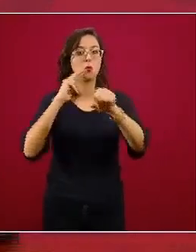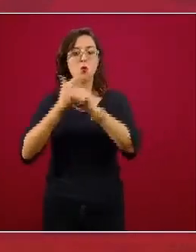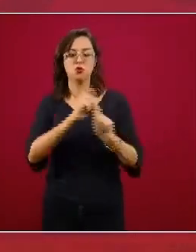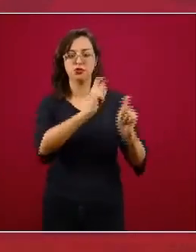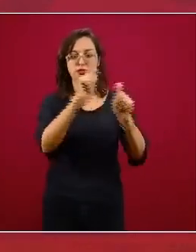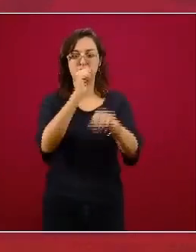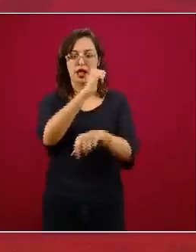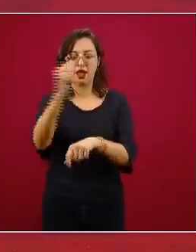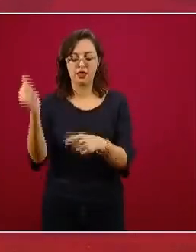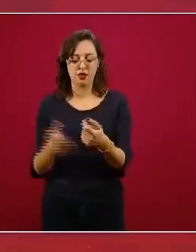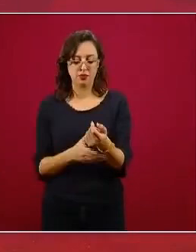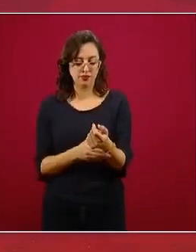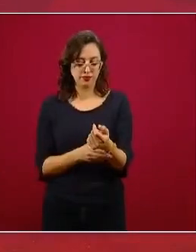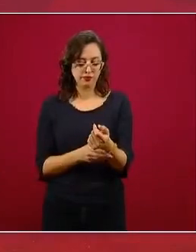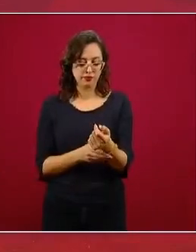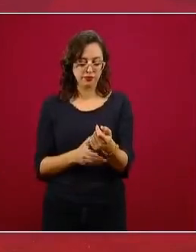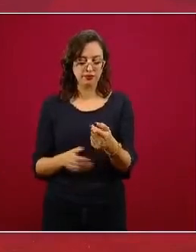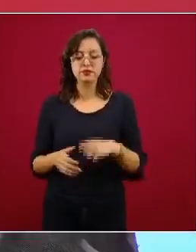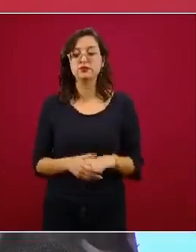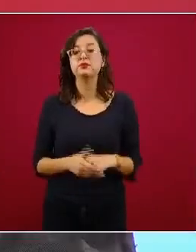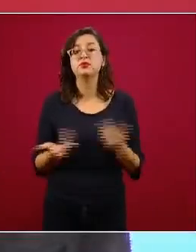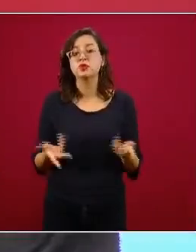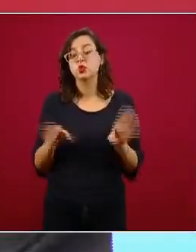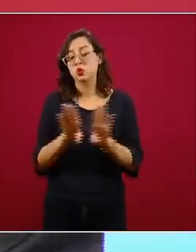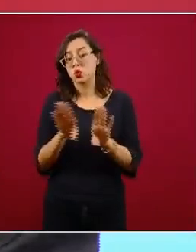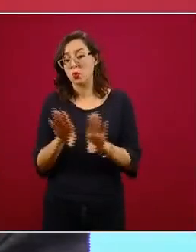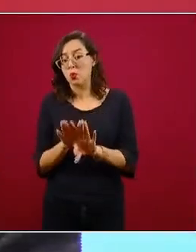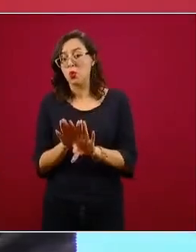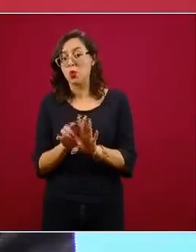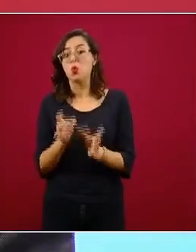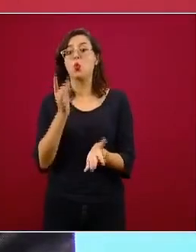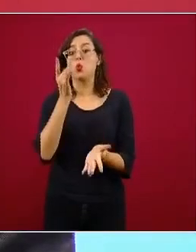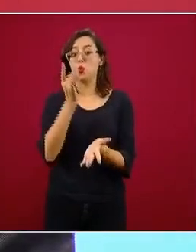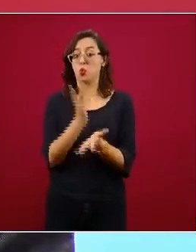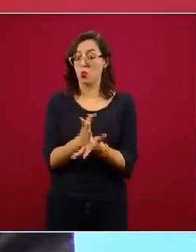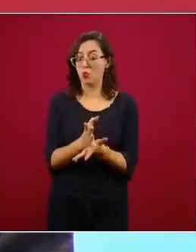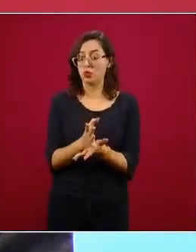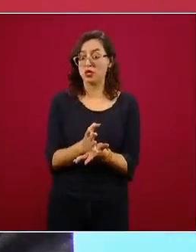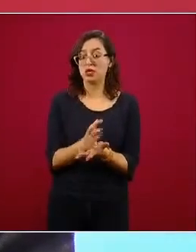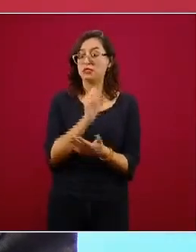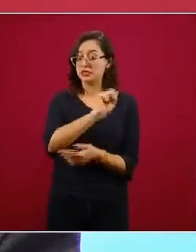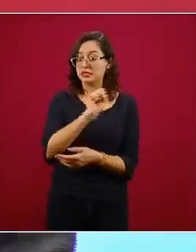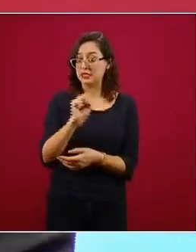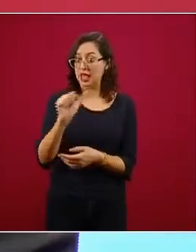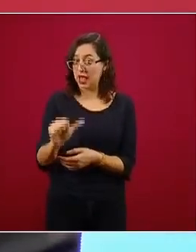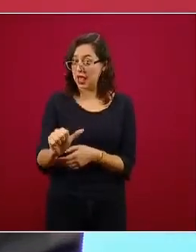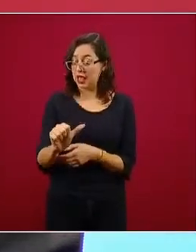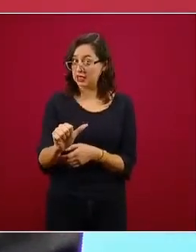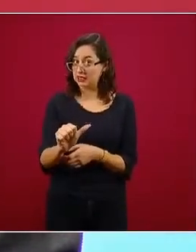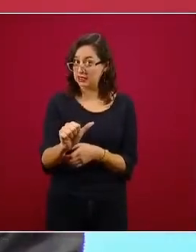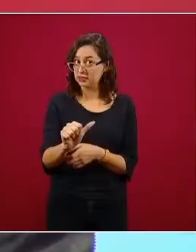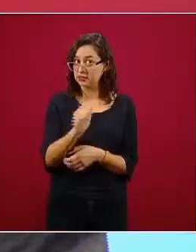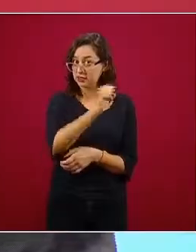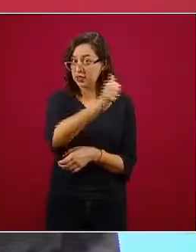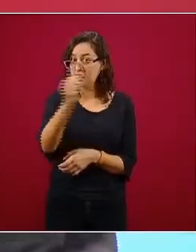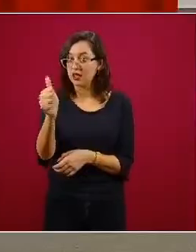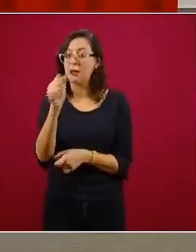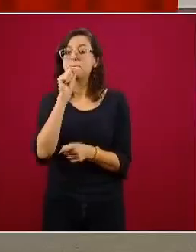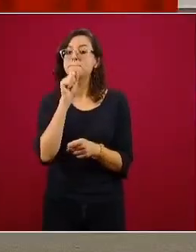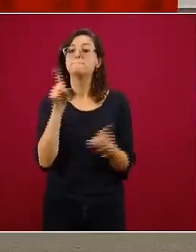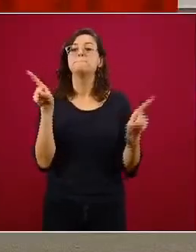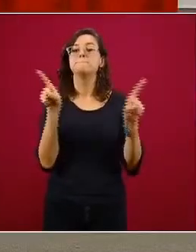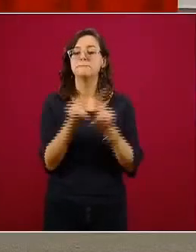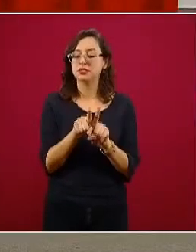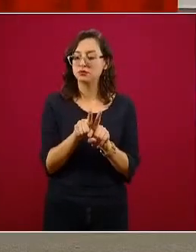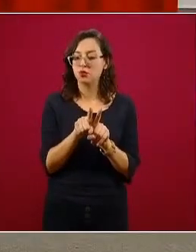planteamiento, como dijo el doctor López Ridaura, incluye no solamente los recursos de las secretarías de salud, sino la capacidad de